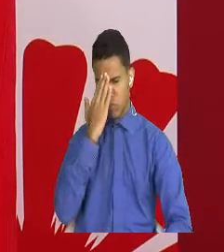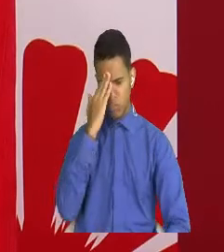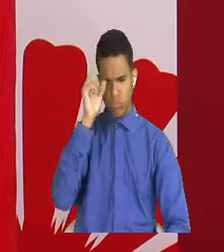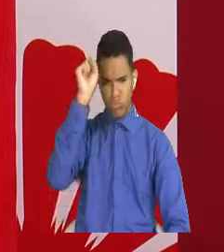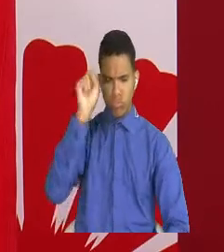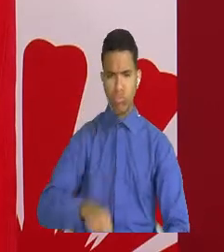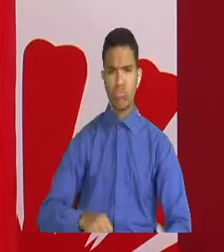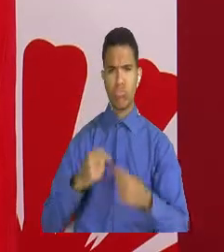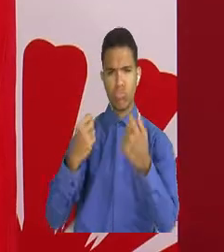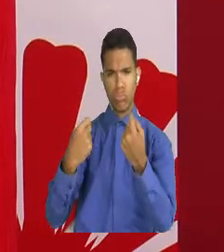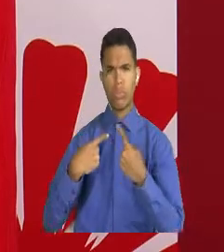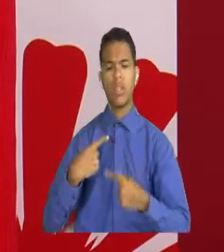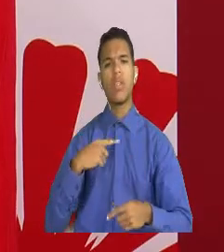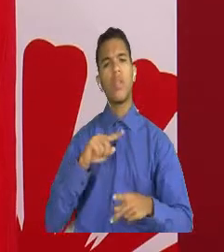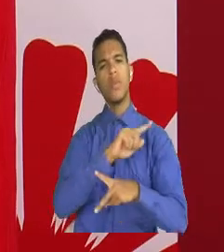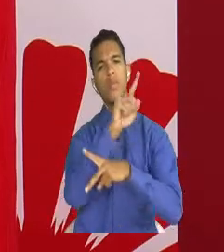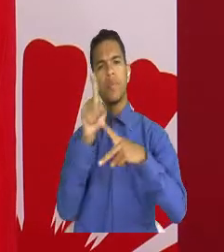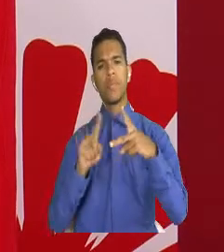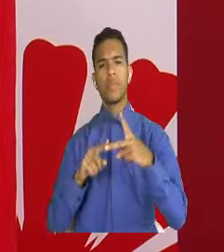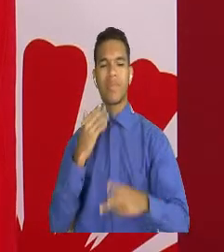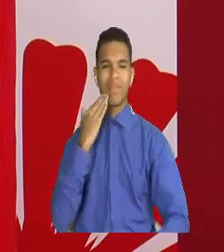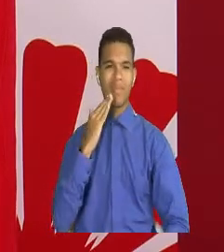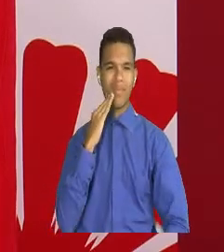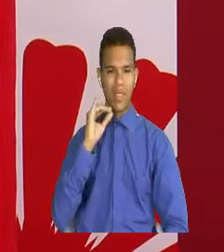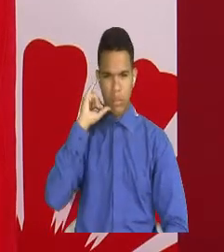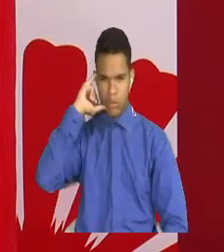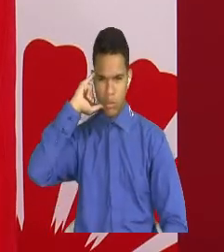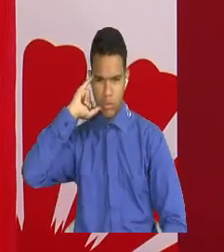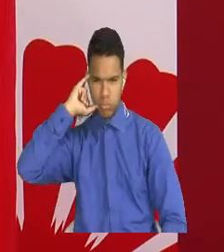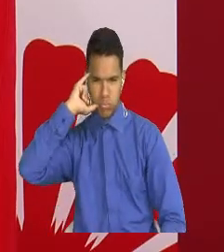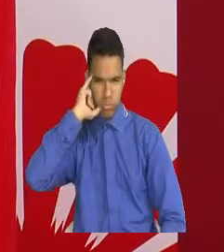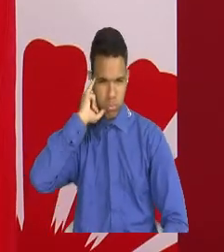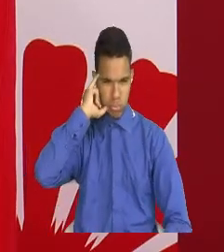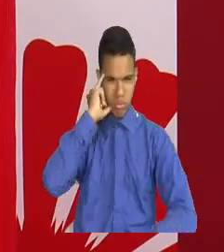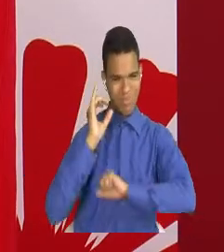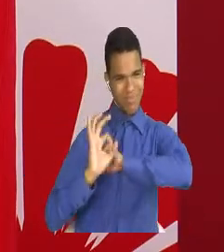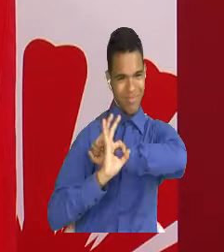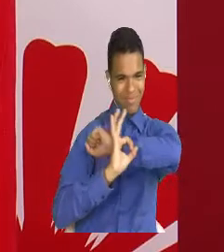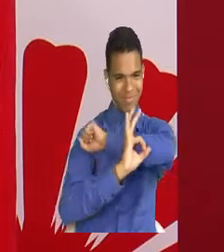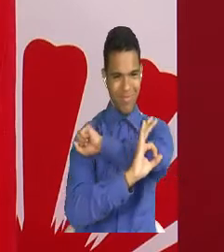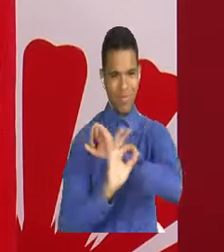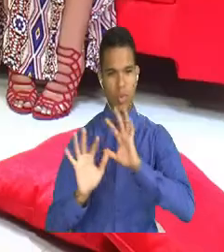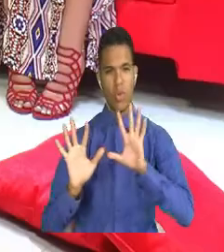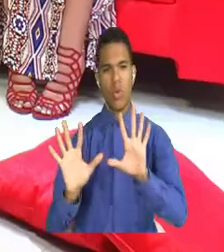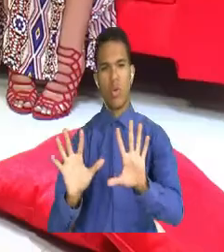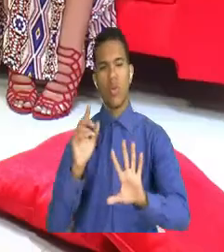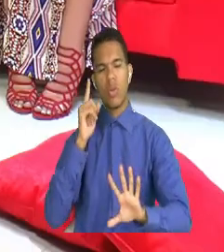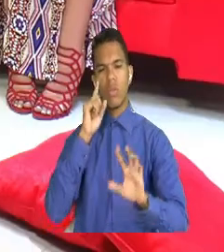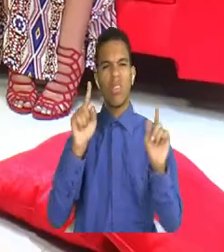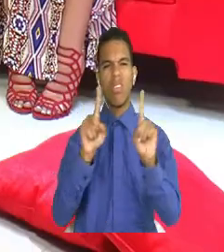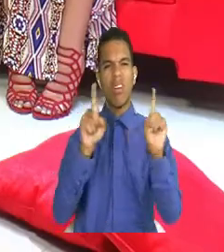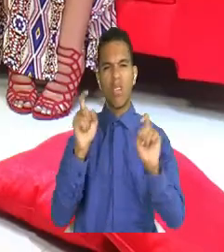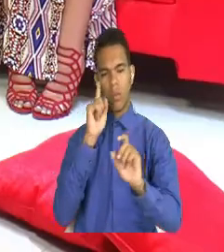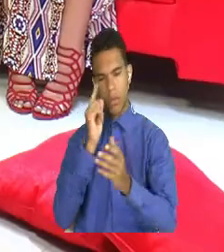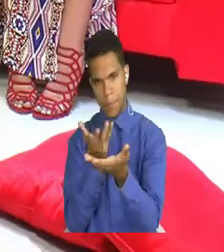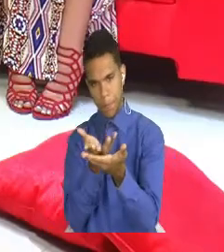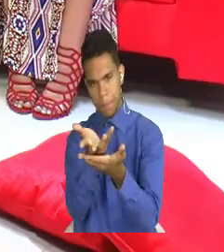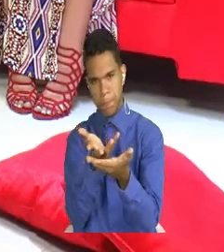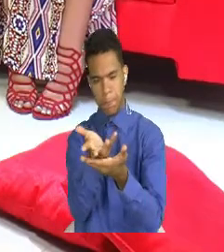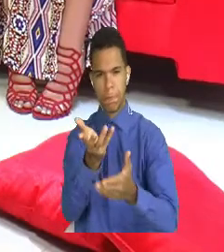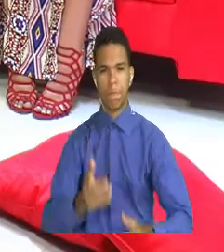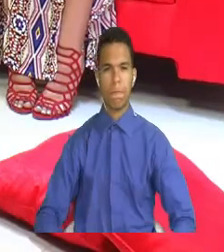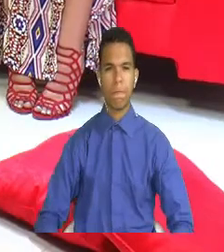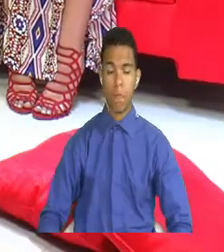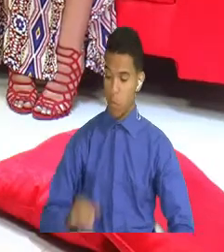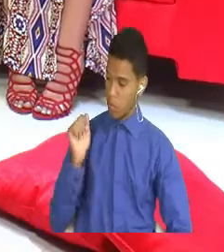estos casos. También me encuentro con nuestra psicóloga Paola Rincón, que ella siempre prepara temas para que nosotros llevemos nuestra vida 1A, pero que